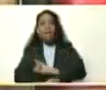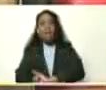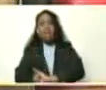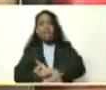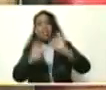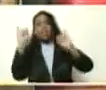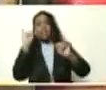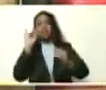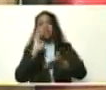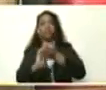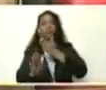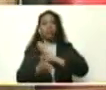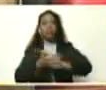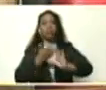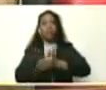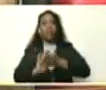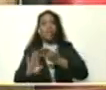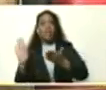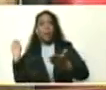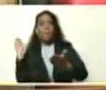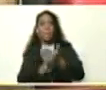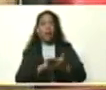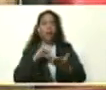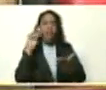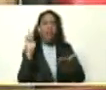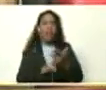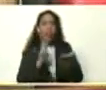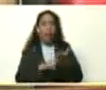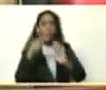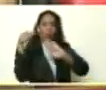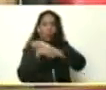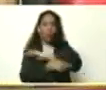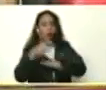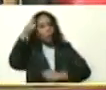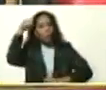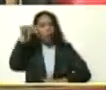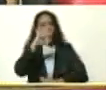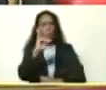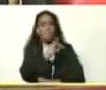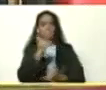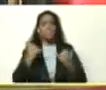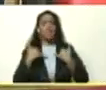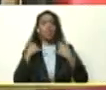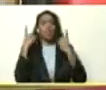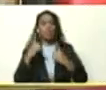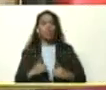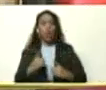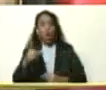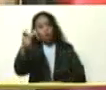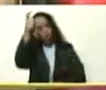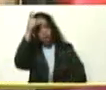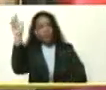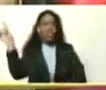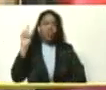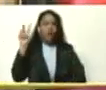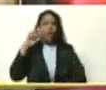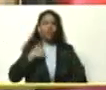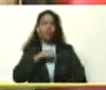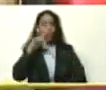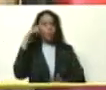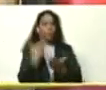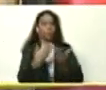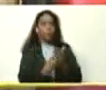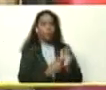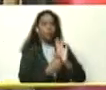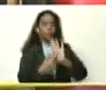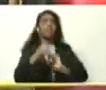definitivamente y se imponga la verdad profunda de los pueblos. Turquía y Venezuela hemos demostrado que sí es